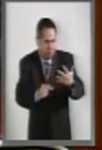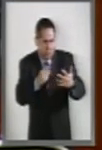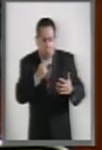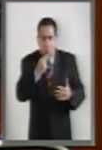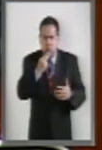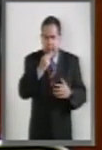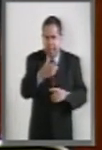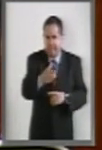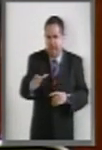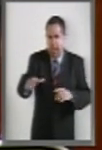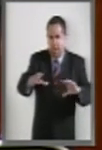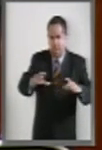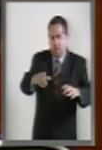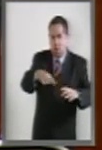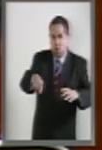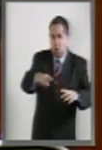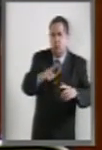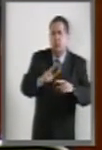en el campo,